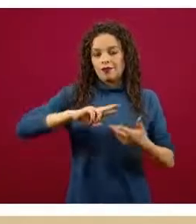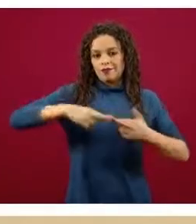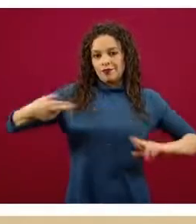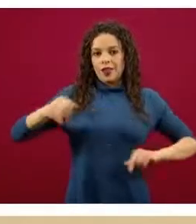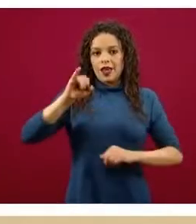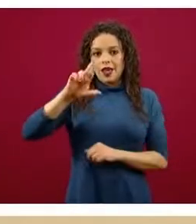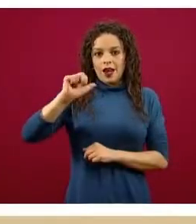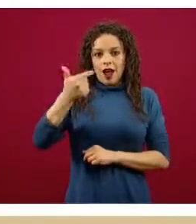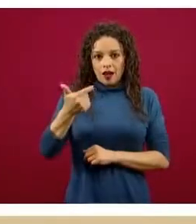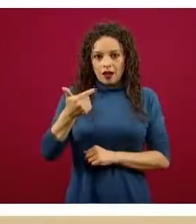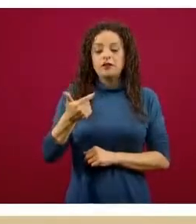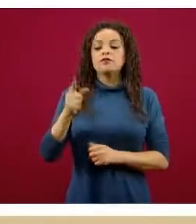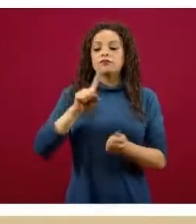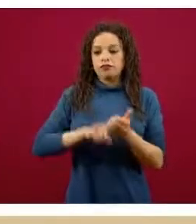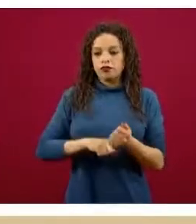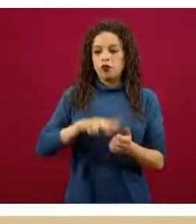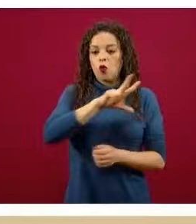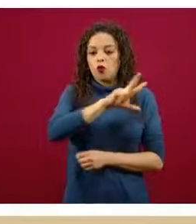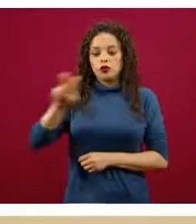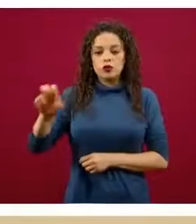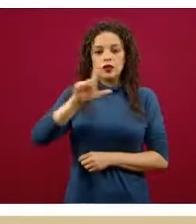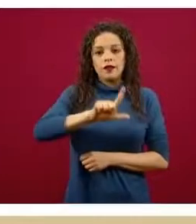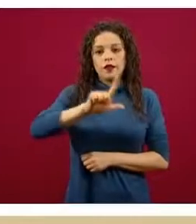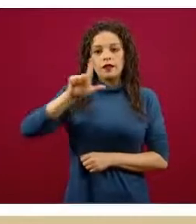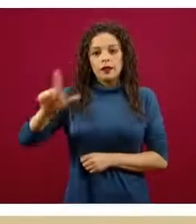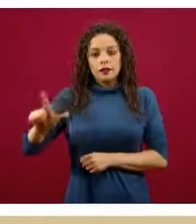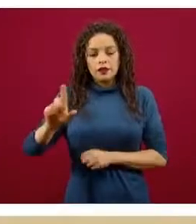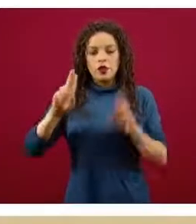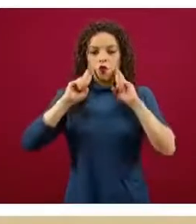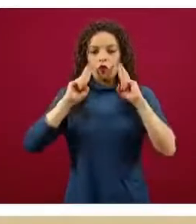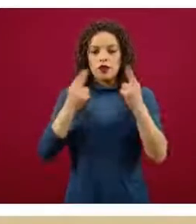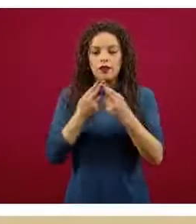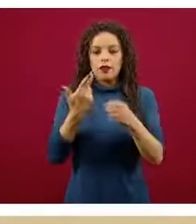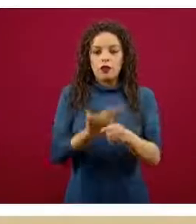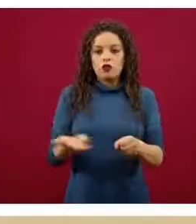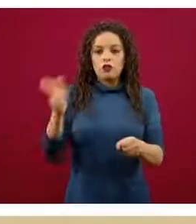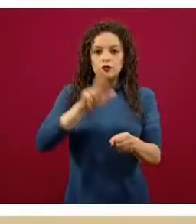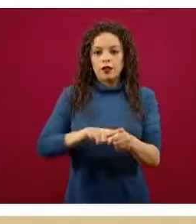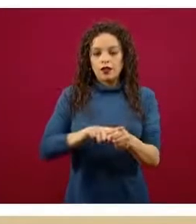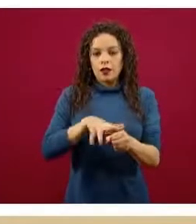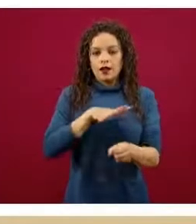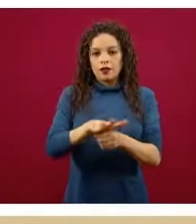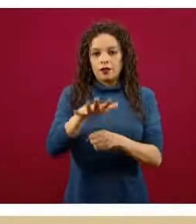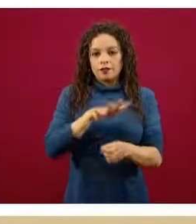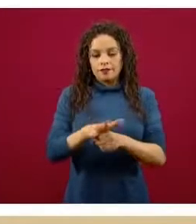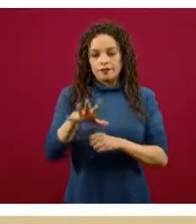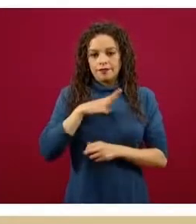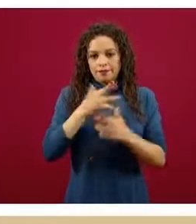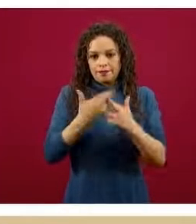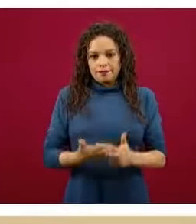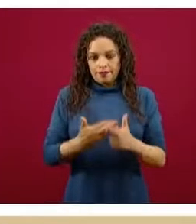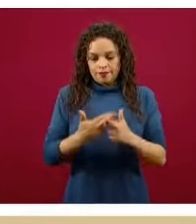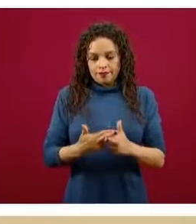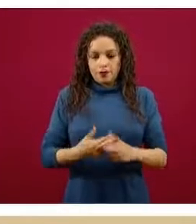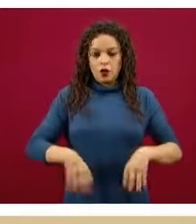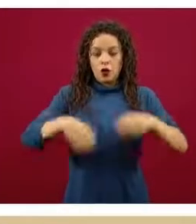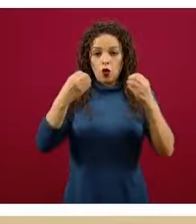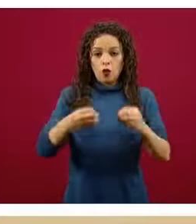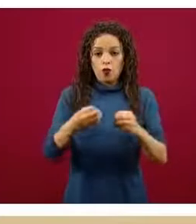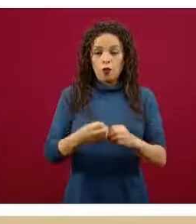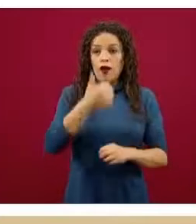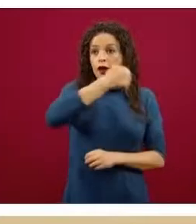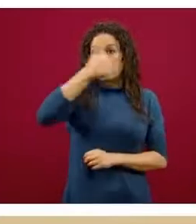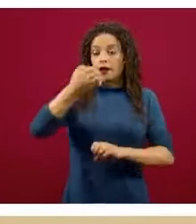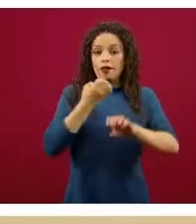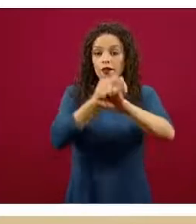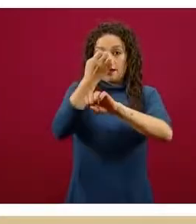corresponden a 877 unidades hospitalarias. La ocupación por estado es la siguiente. Esta